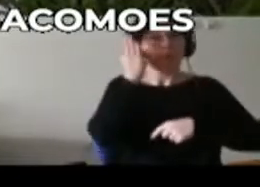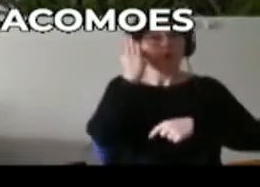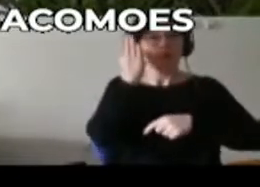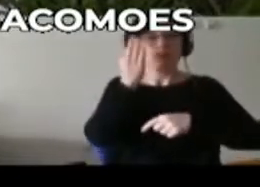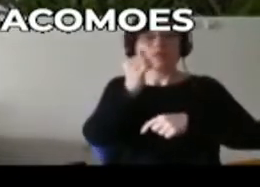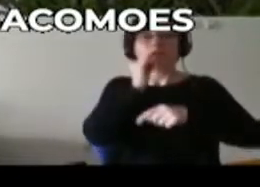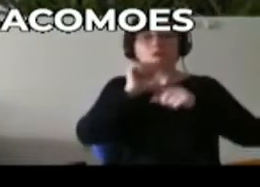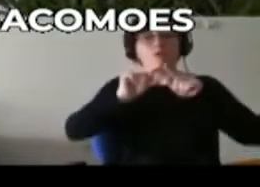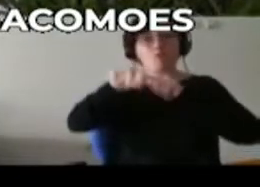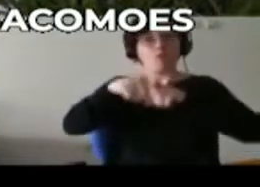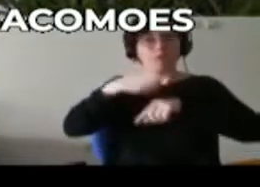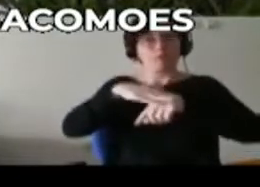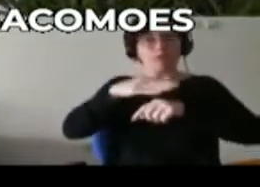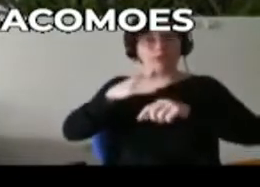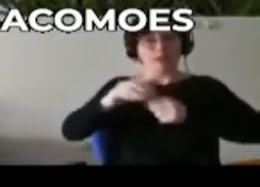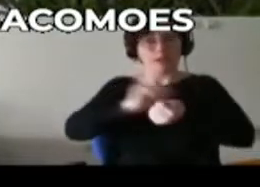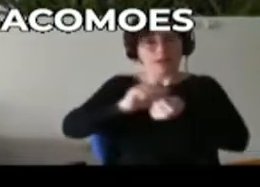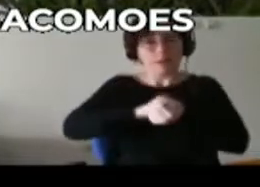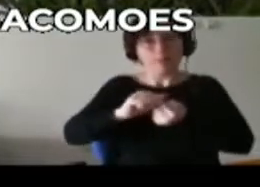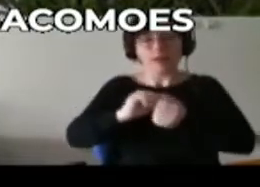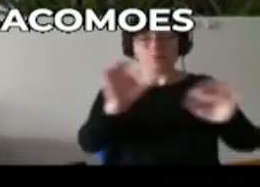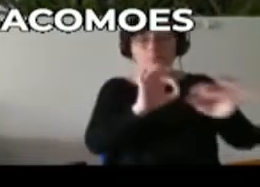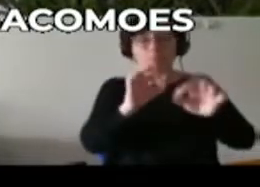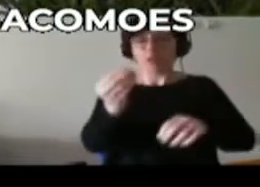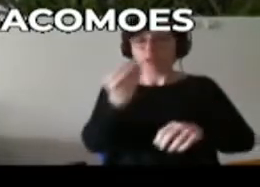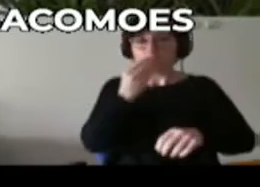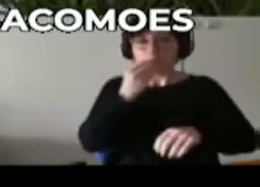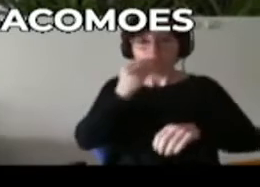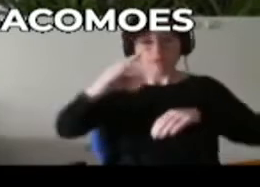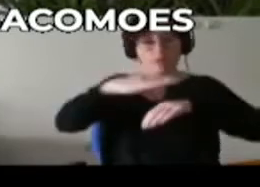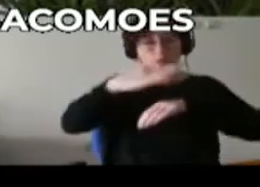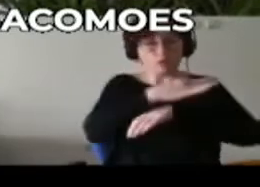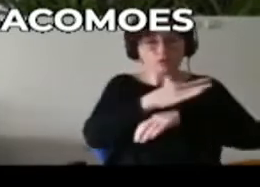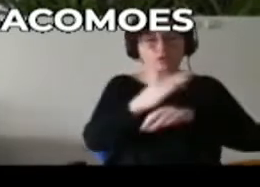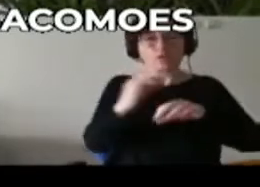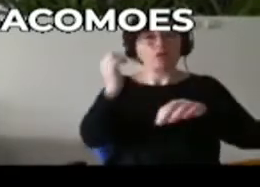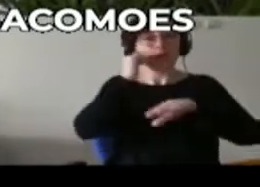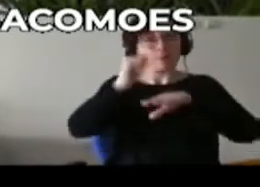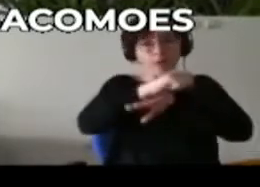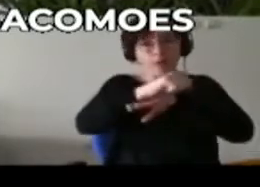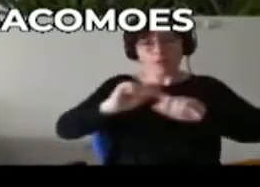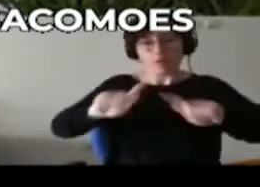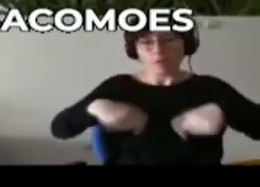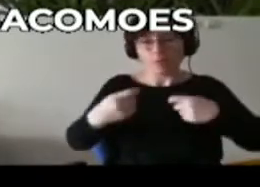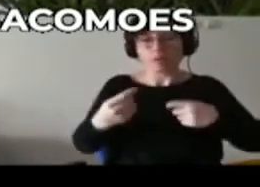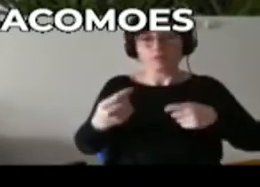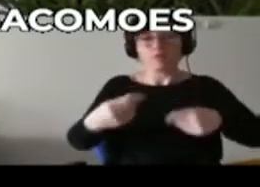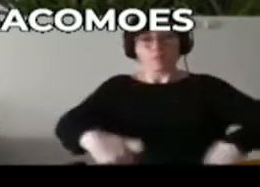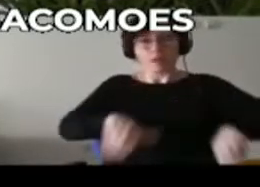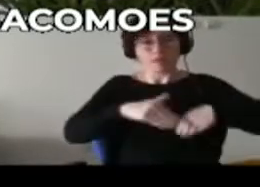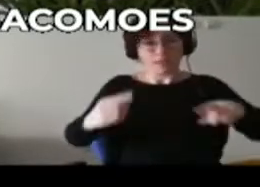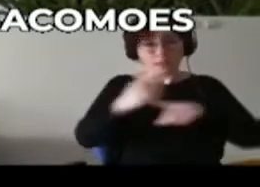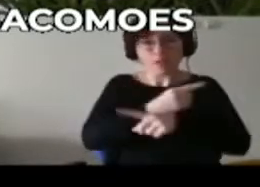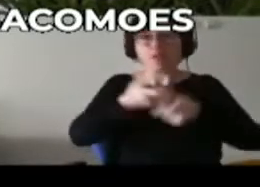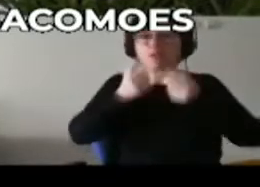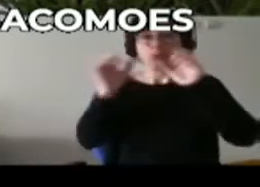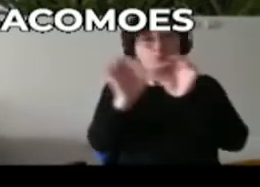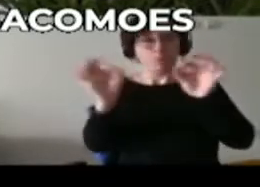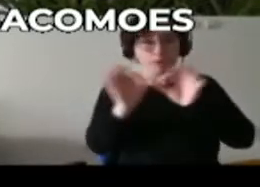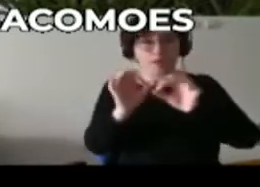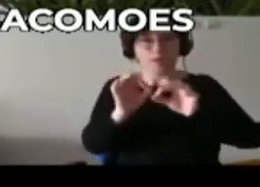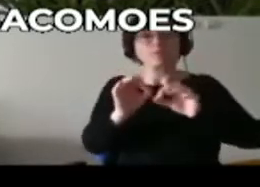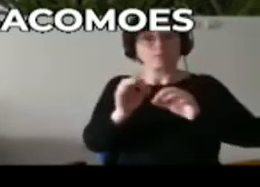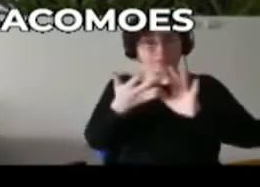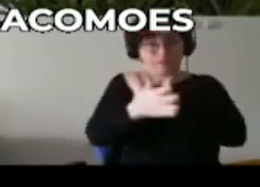comida, remendando las camisas y limpiando los zapatos, cambiando los pañales y dejando el desayuno preparado, sosteniendo la vida y ayudando a